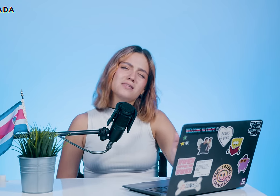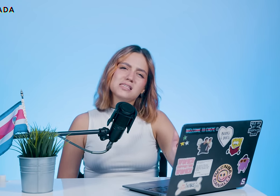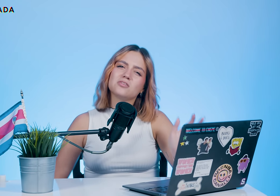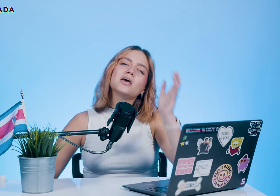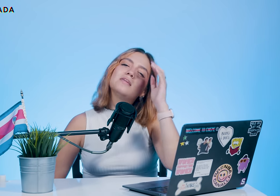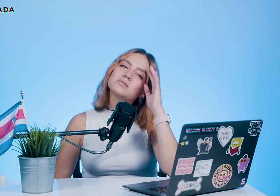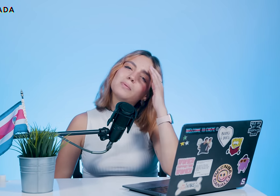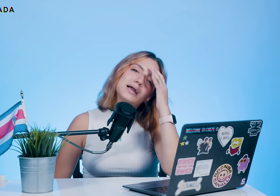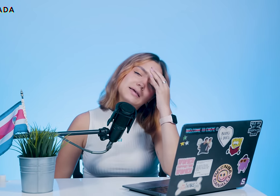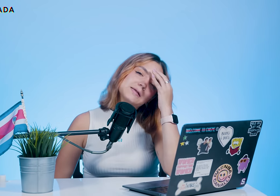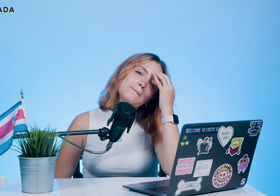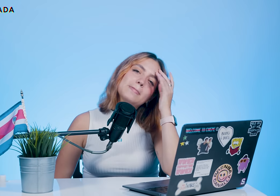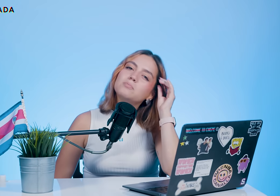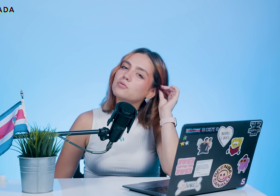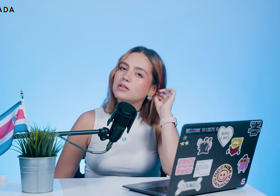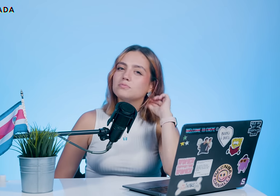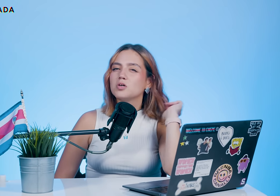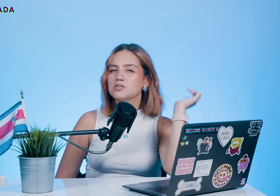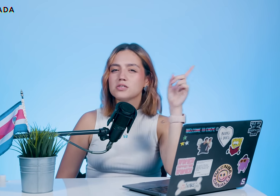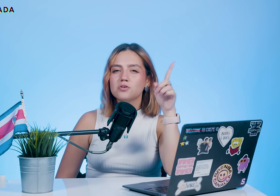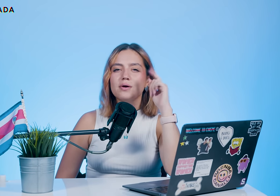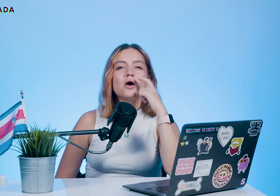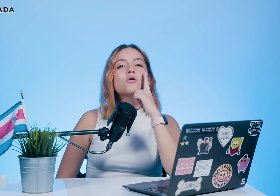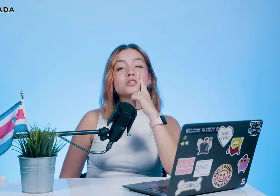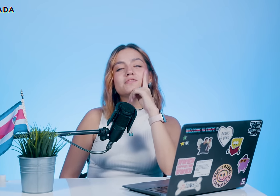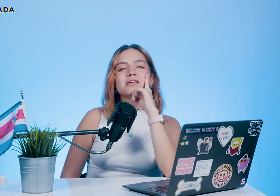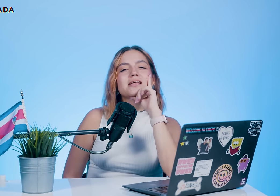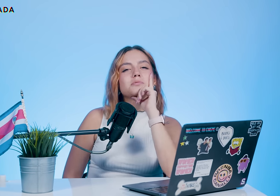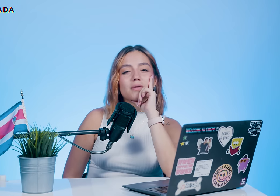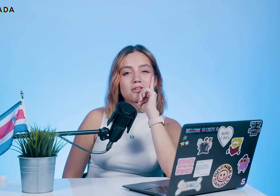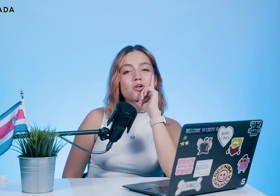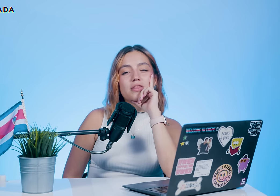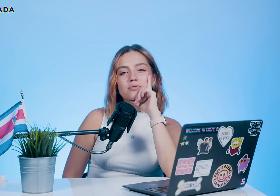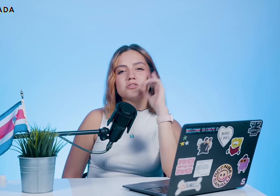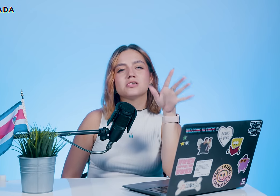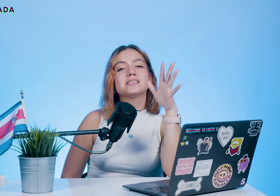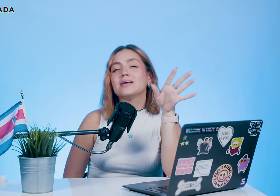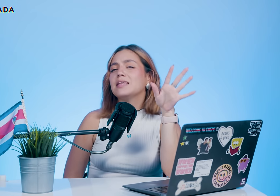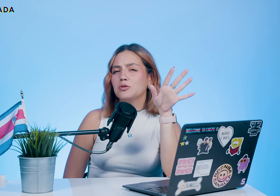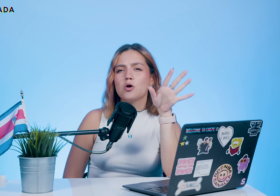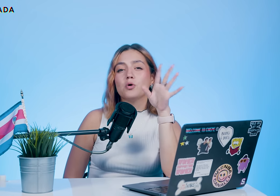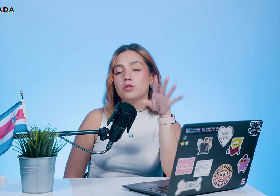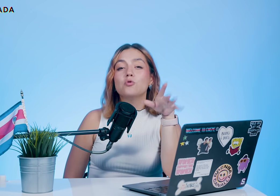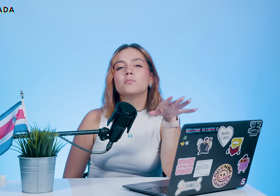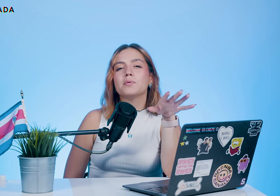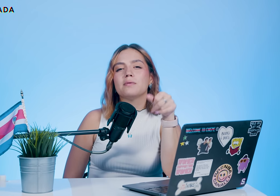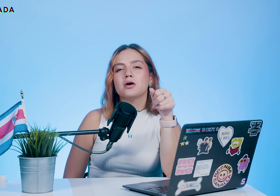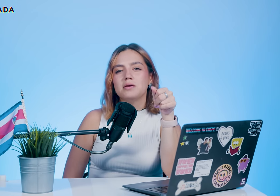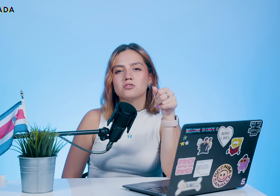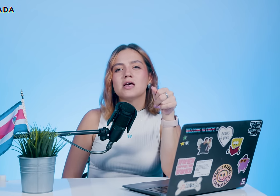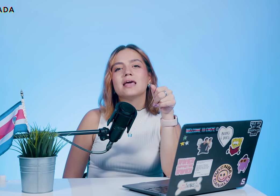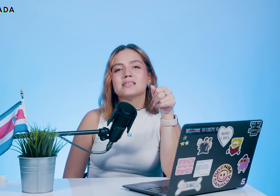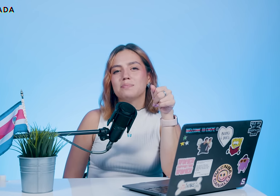curiosos y se sabe se siento que deberíamos de apagarlas por un rato con las cosas que uno ve justo en la oficina estábamos hablando de unas cosas que se ven en tiktok como de un grupo por